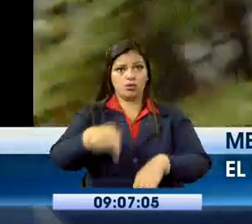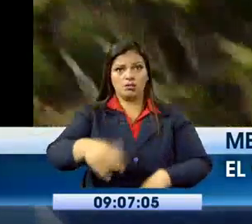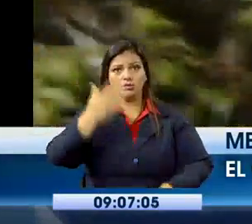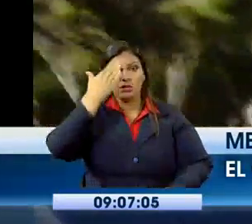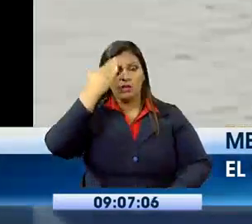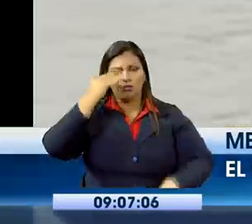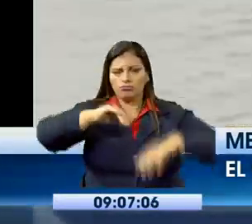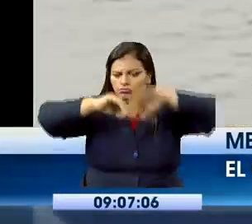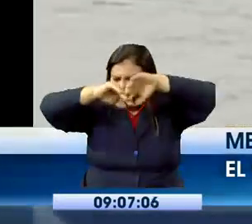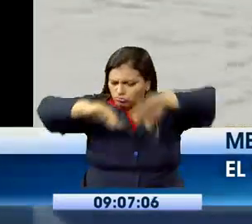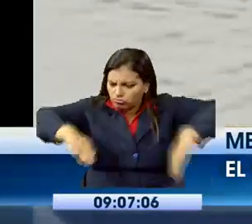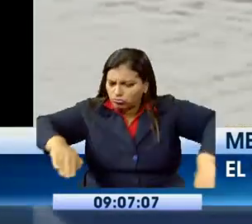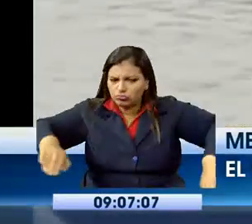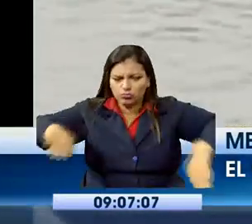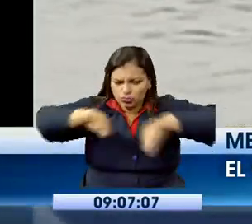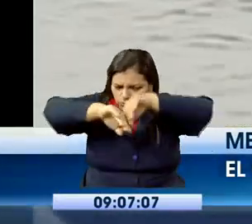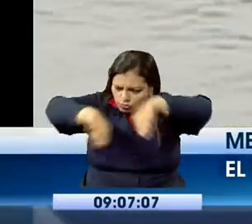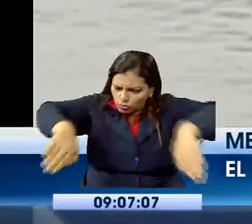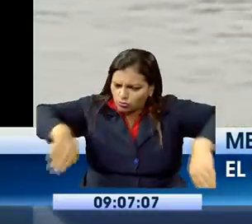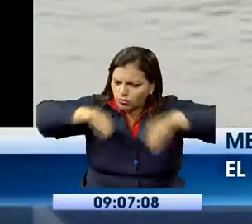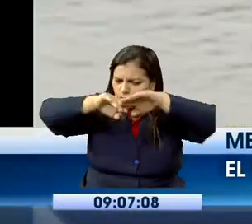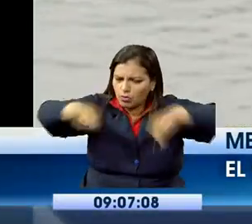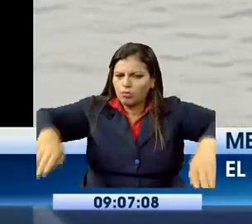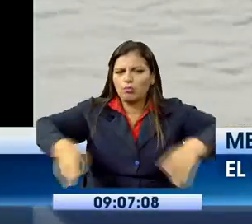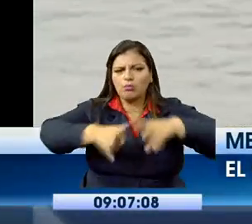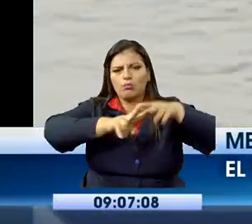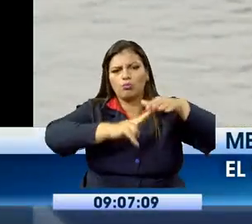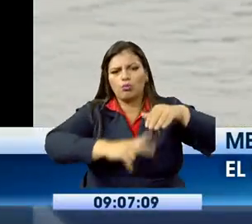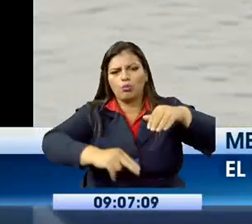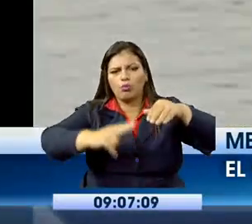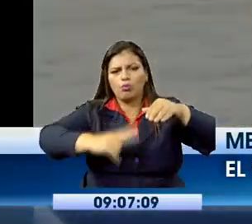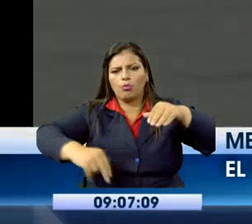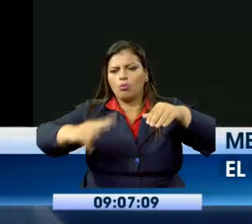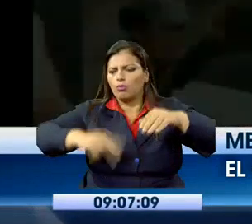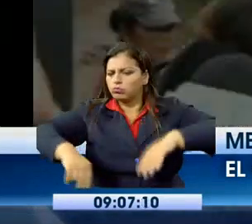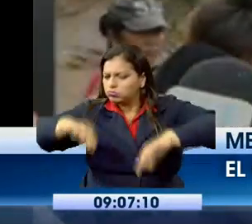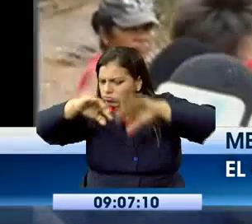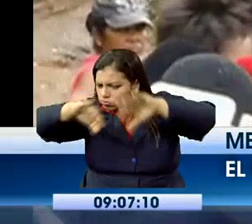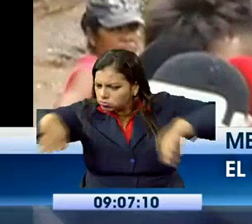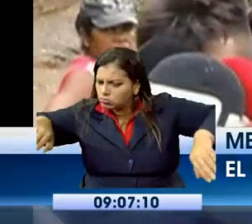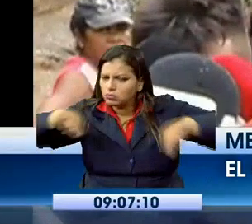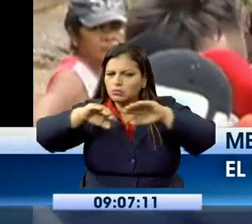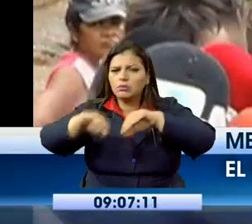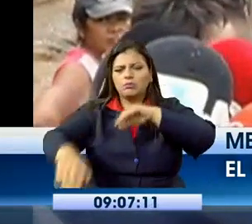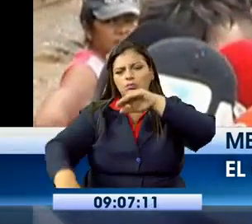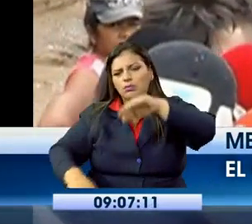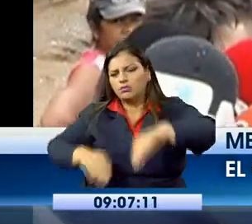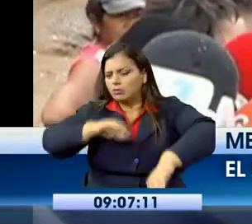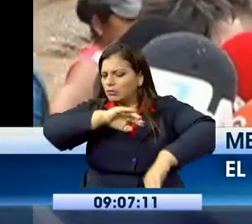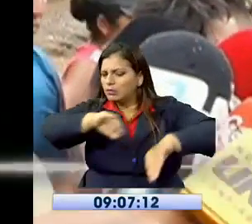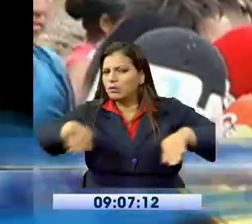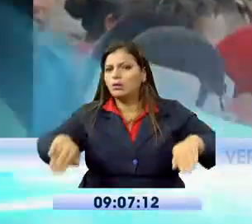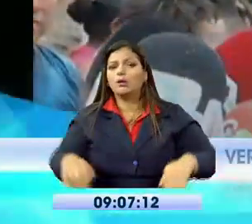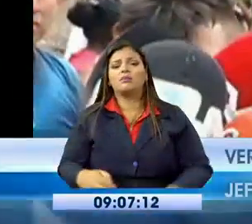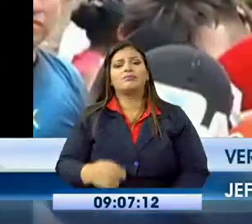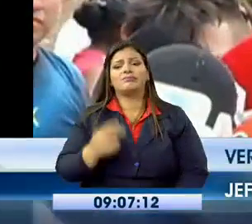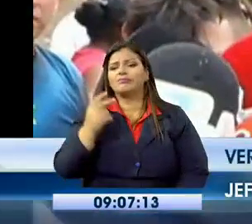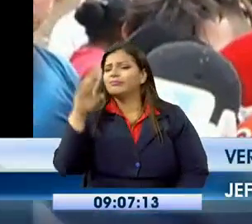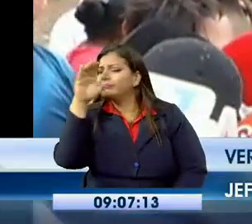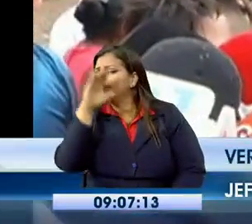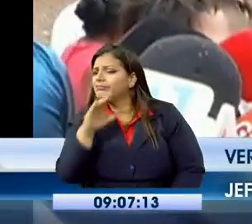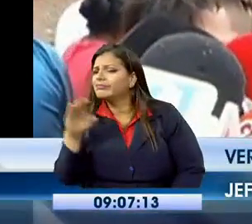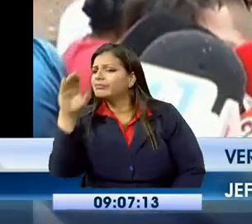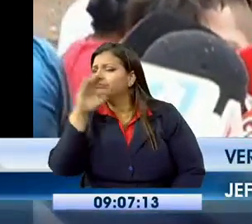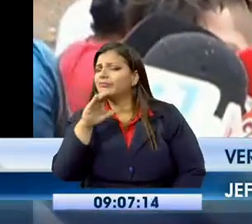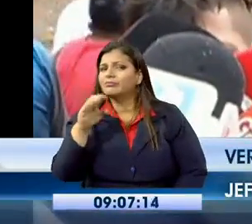varias horas buscaron el cuerpo del pequeño, pero el agua no se los devolvió. Estamos haciendo el rastreo, porque ayer se acabó a las